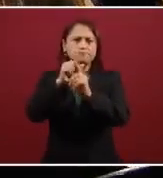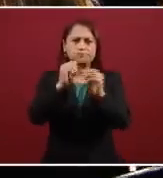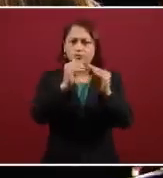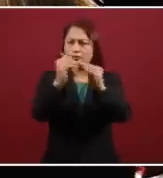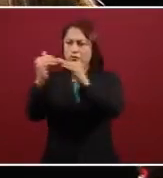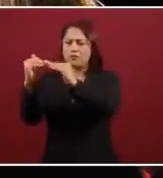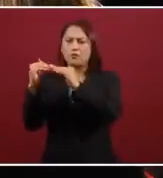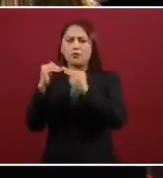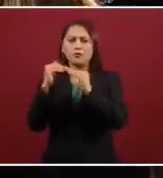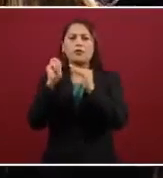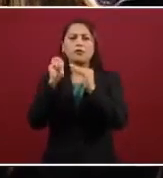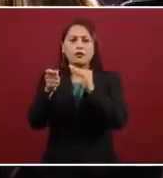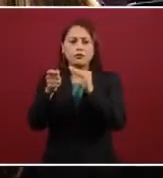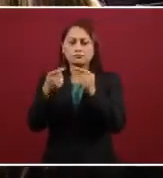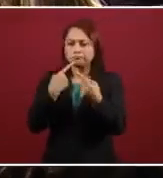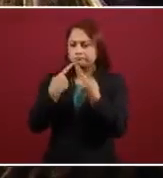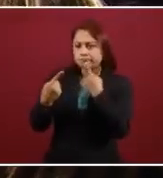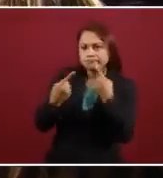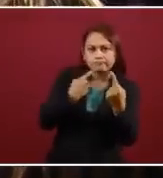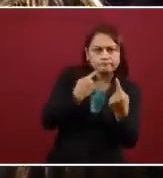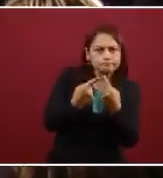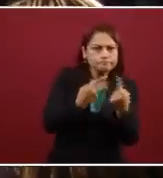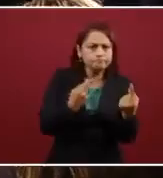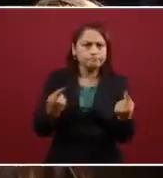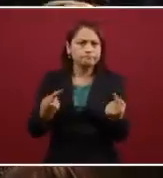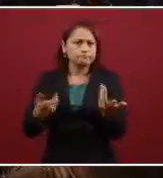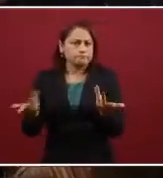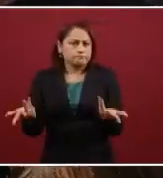a estar polemizando.